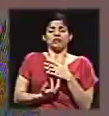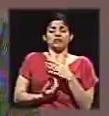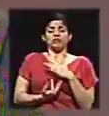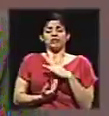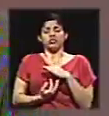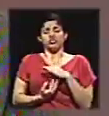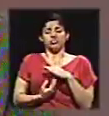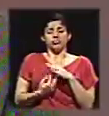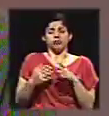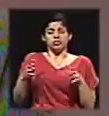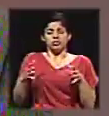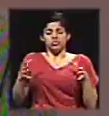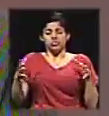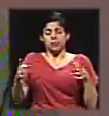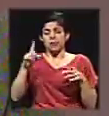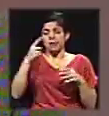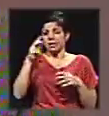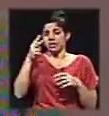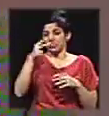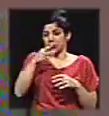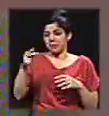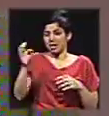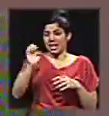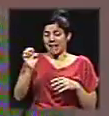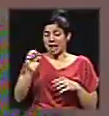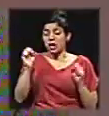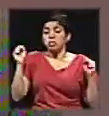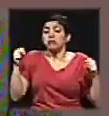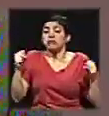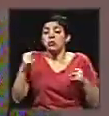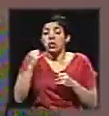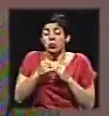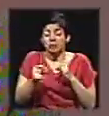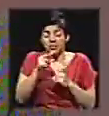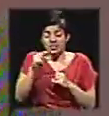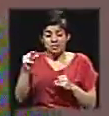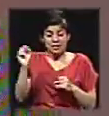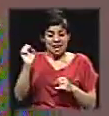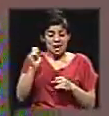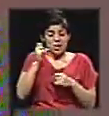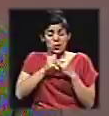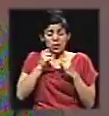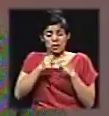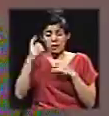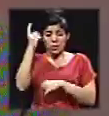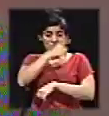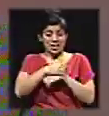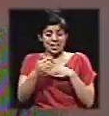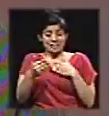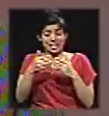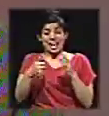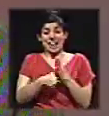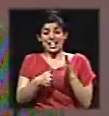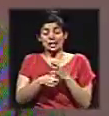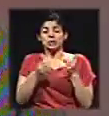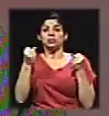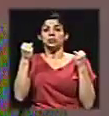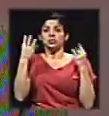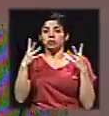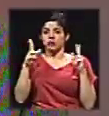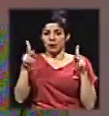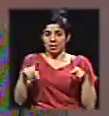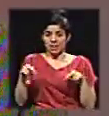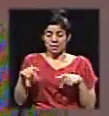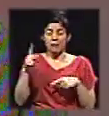primera, segunda semana de enero, y que posiblemente en la última semana de enero, los últimos días antes de las elecciones, es donde mucha gente se